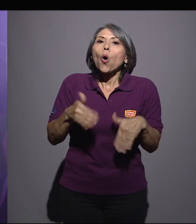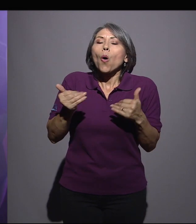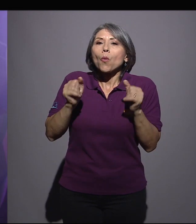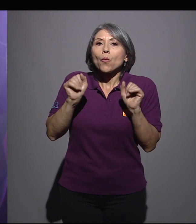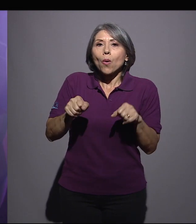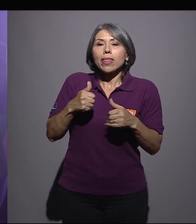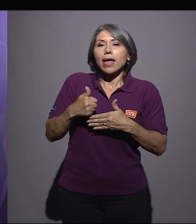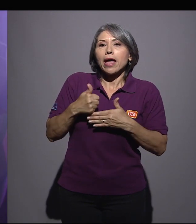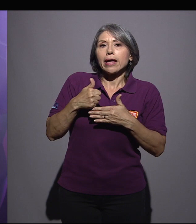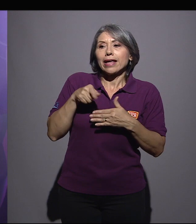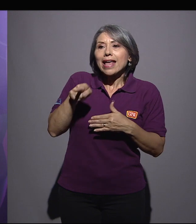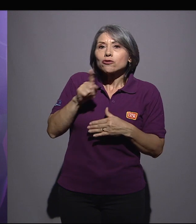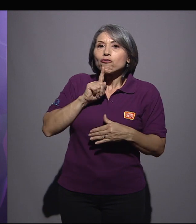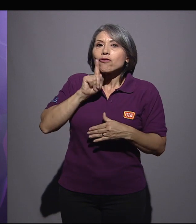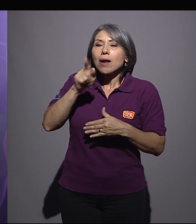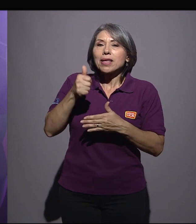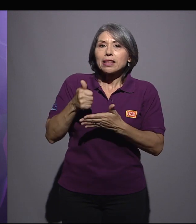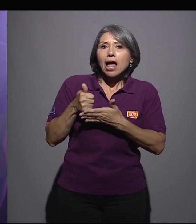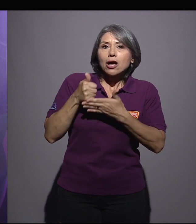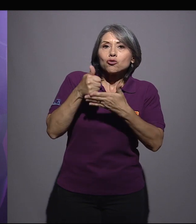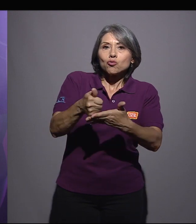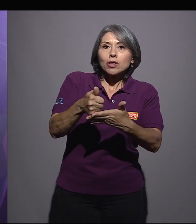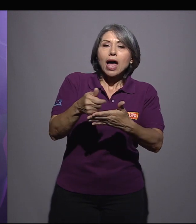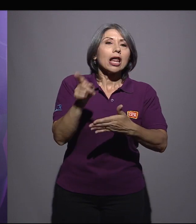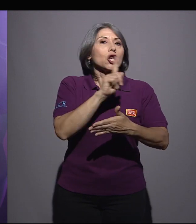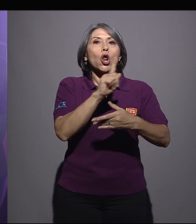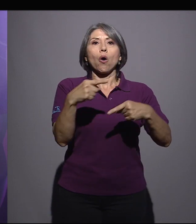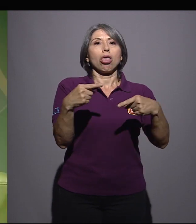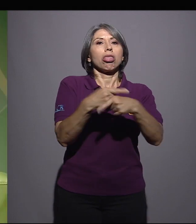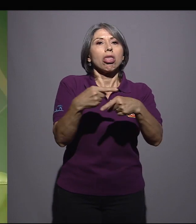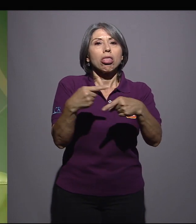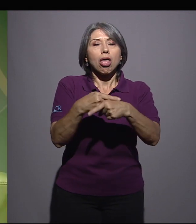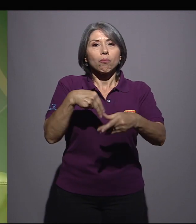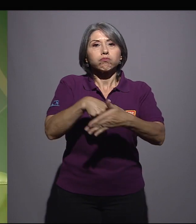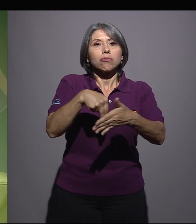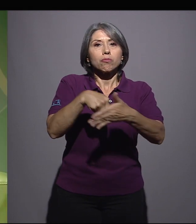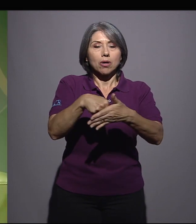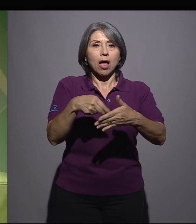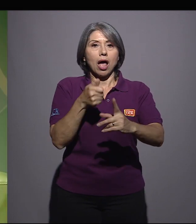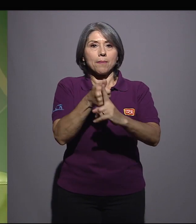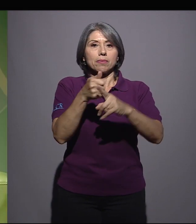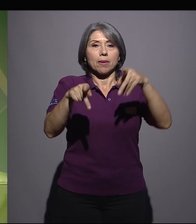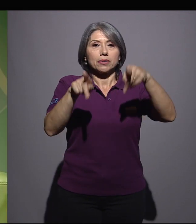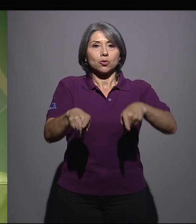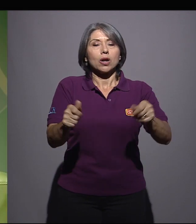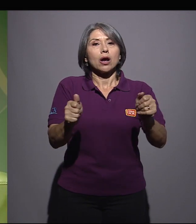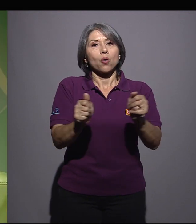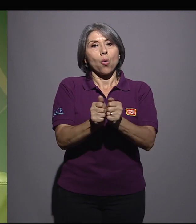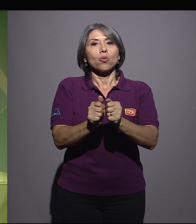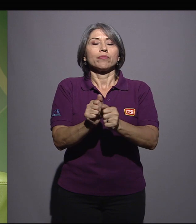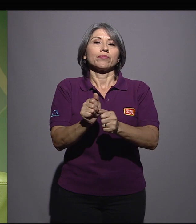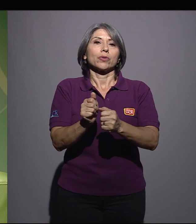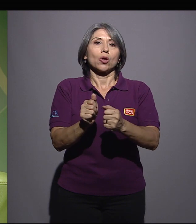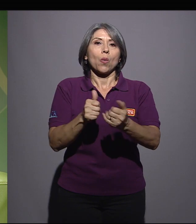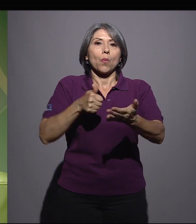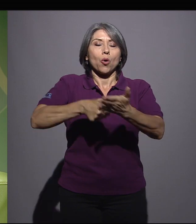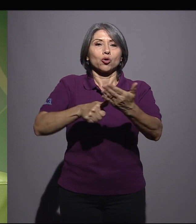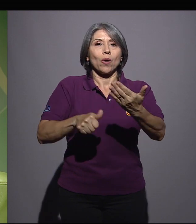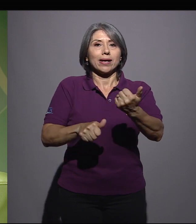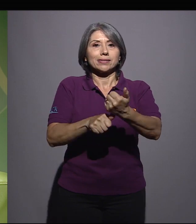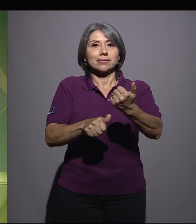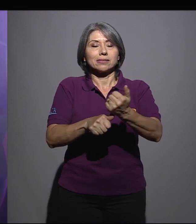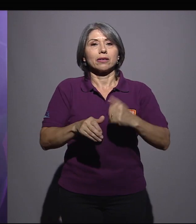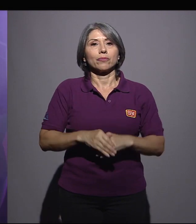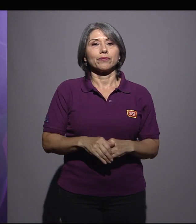una interferencia en el proceso de decisión de la persona que hace uso del voto asistido. Exacto, es un trabajo,